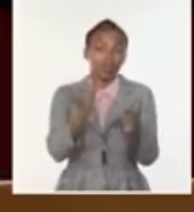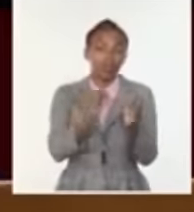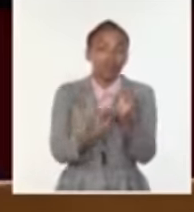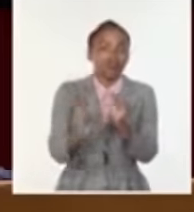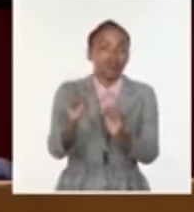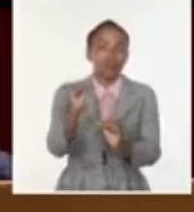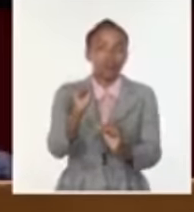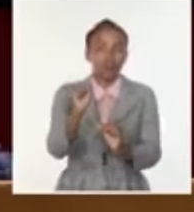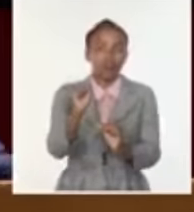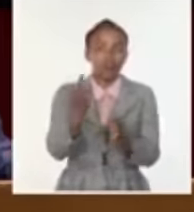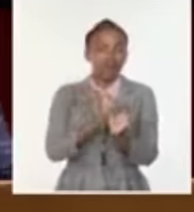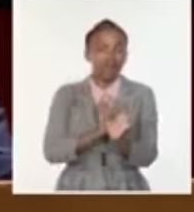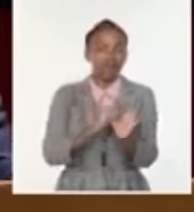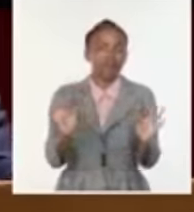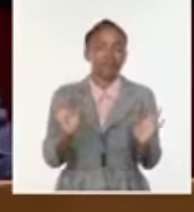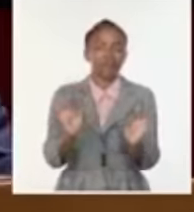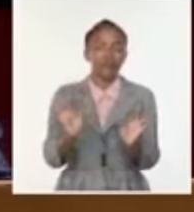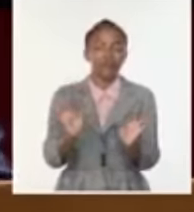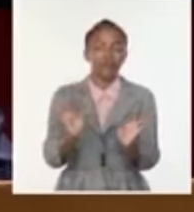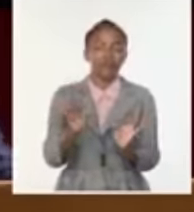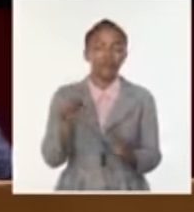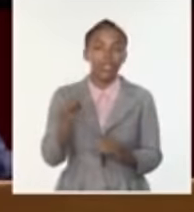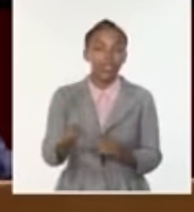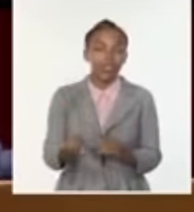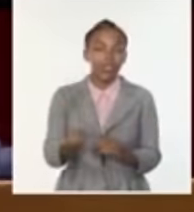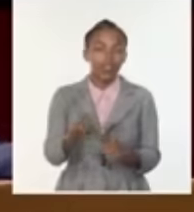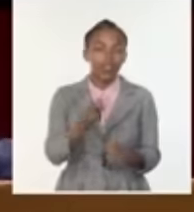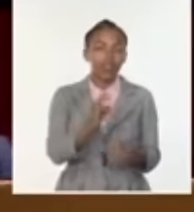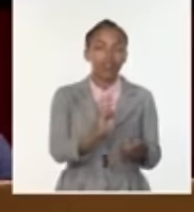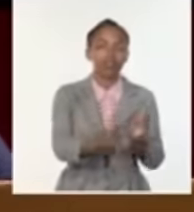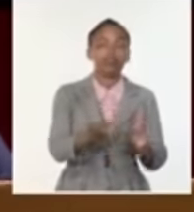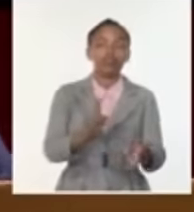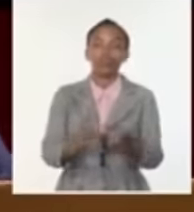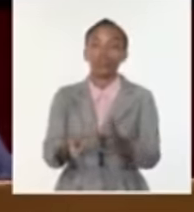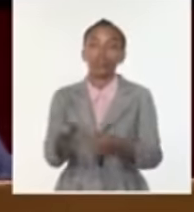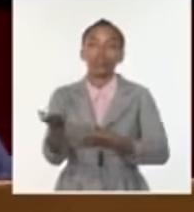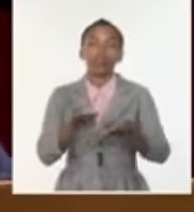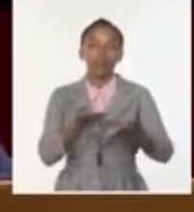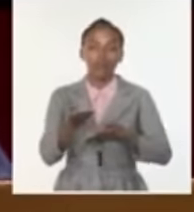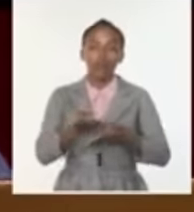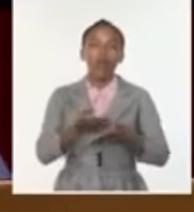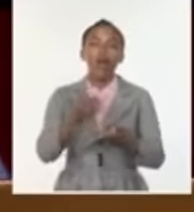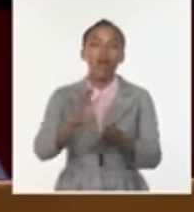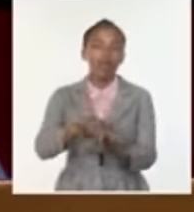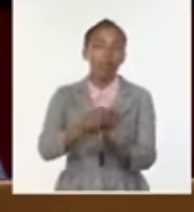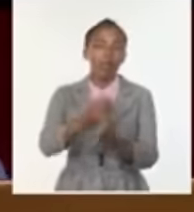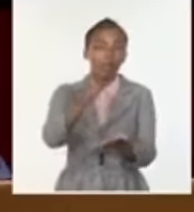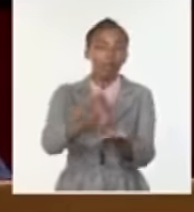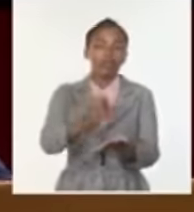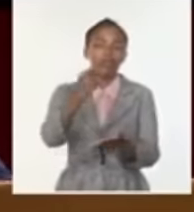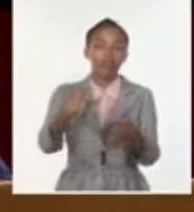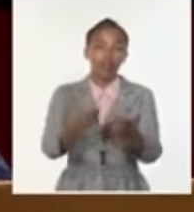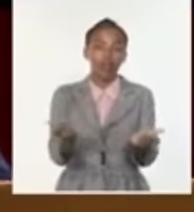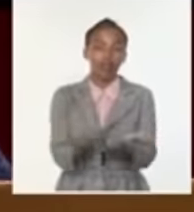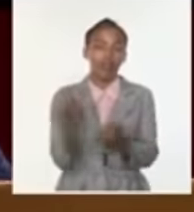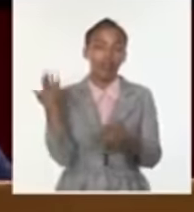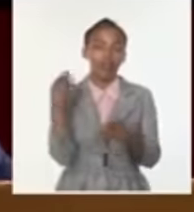ello se ha orientado, se debatió y así fue aprobado en el Consejo de